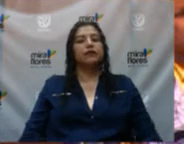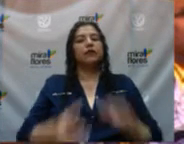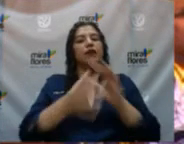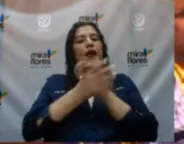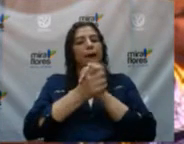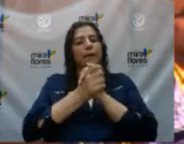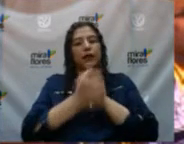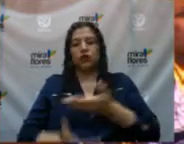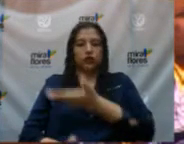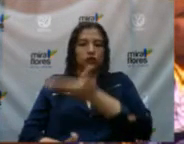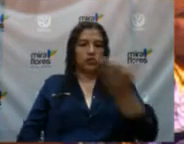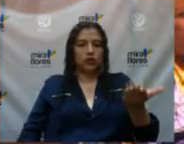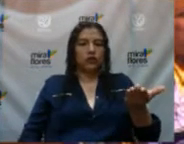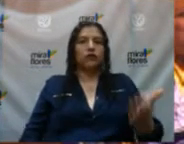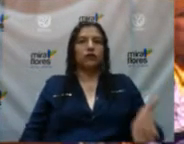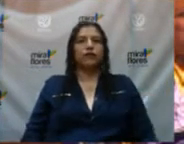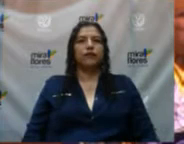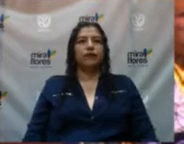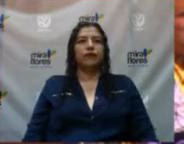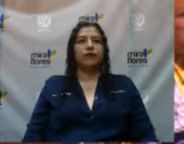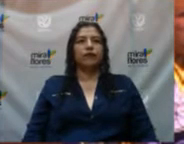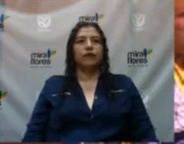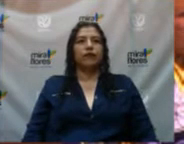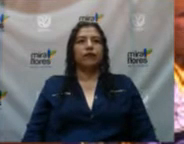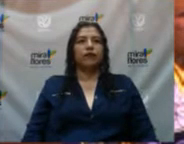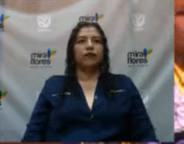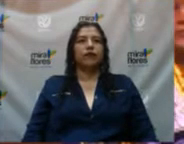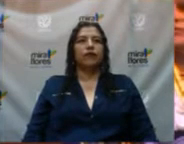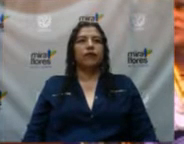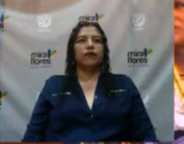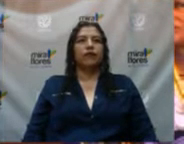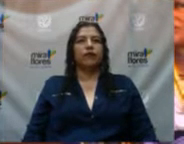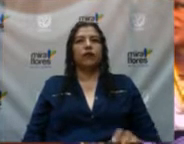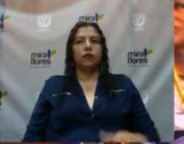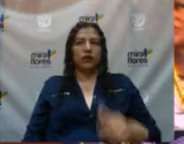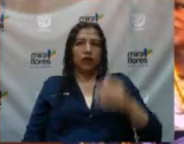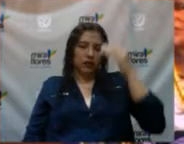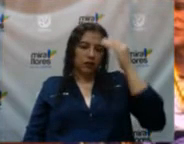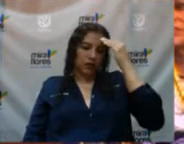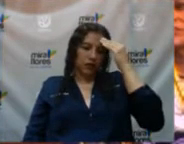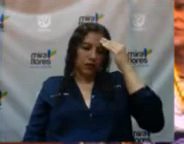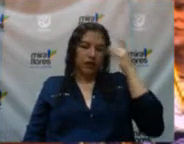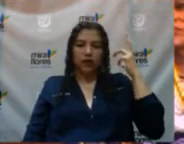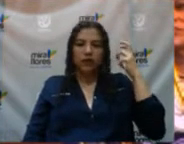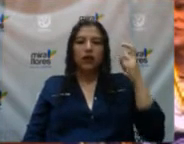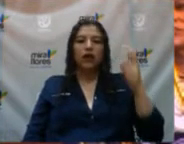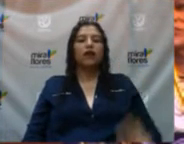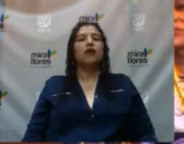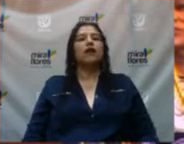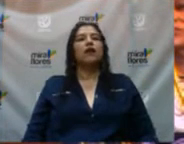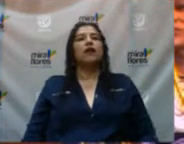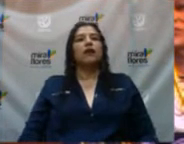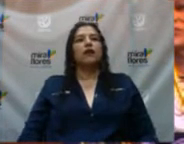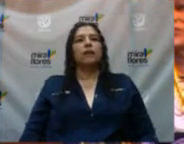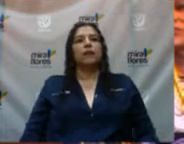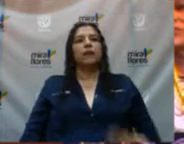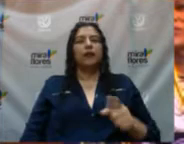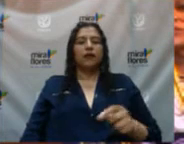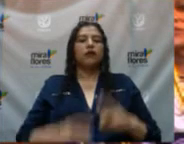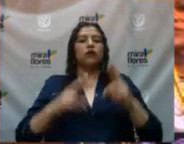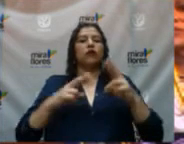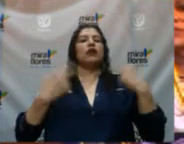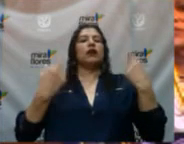amigos todos. Como ustedes pueden ya haber advertido, se trata de una